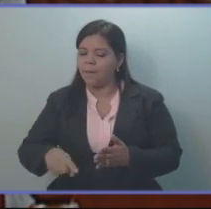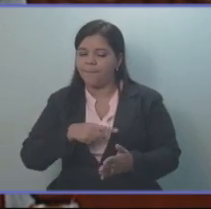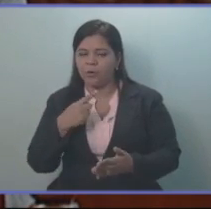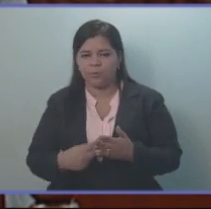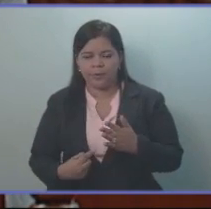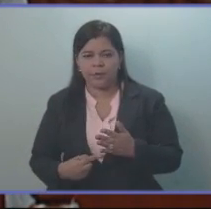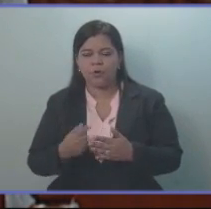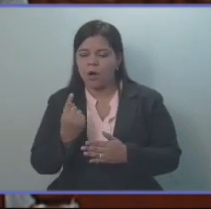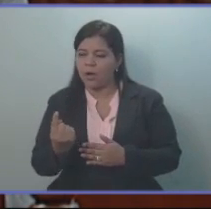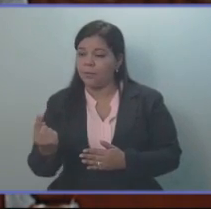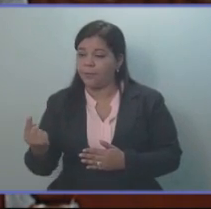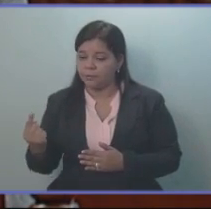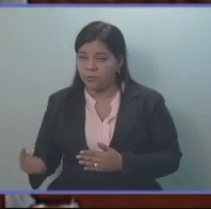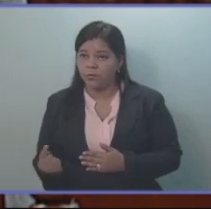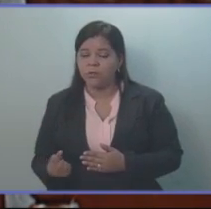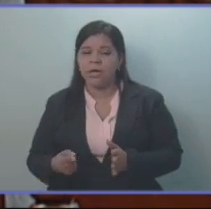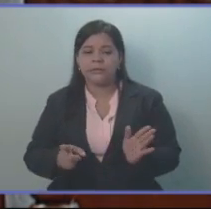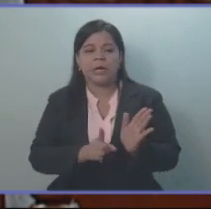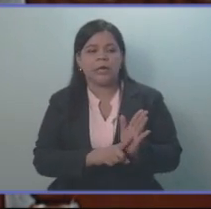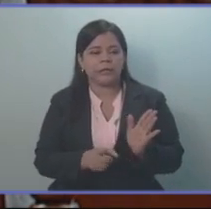los asociados